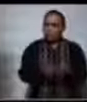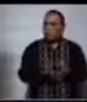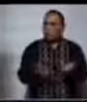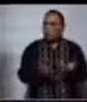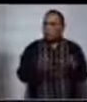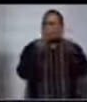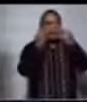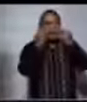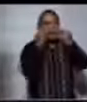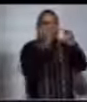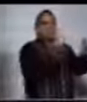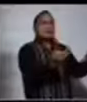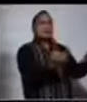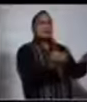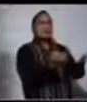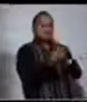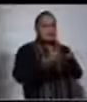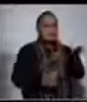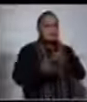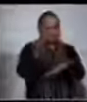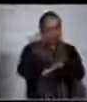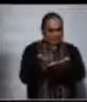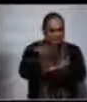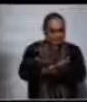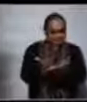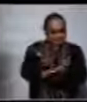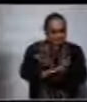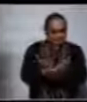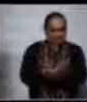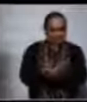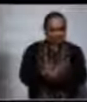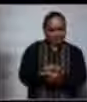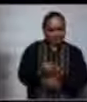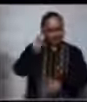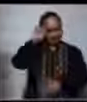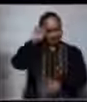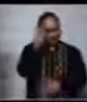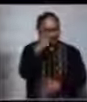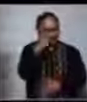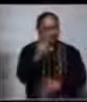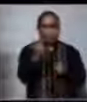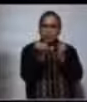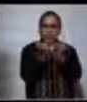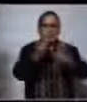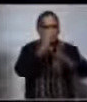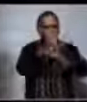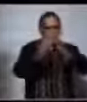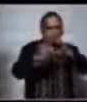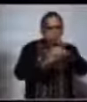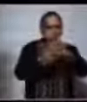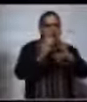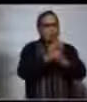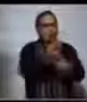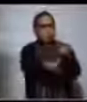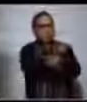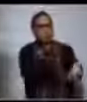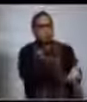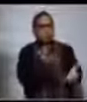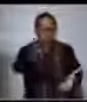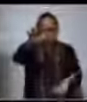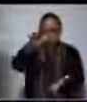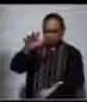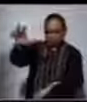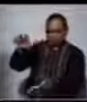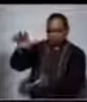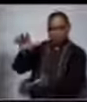desproporción notoria entre los ingresos que recibe un servidor público y los bienes de los cuales se ostenta como poseedor